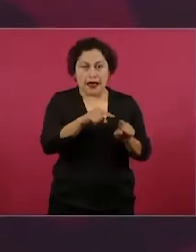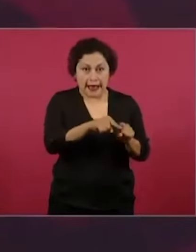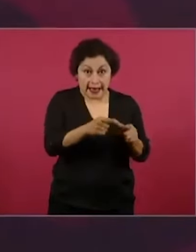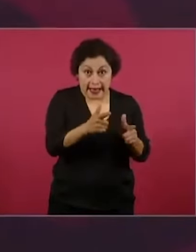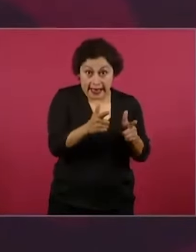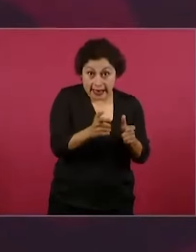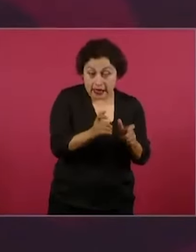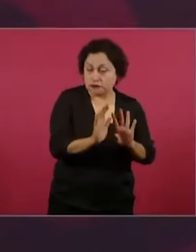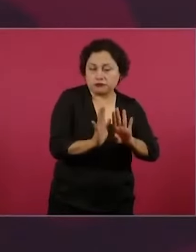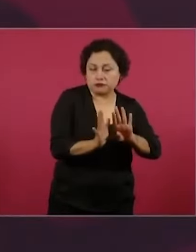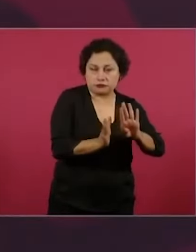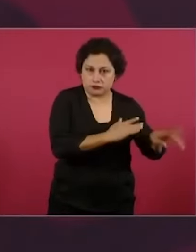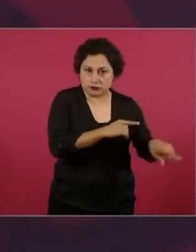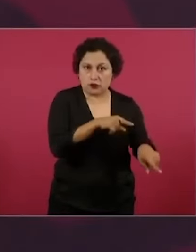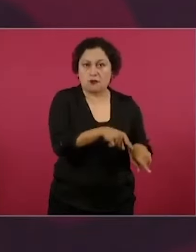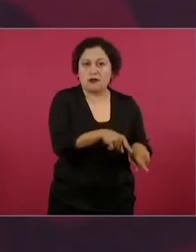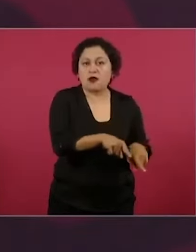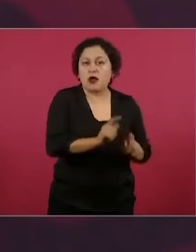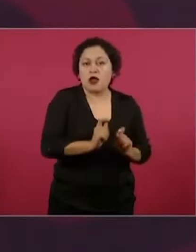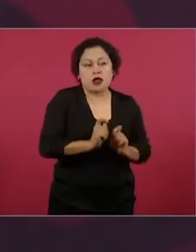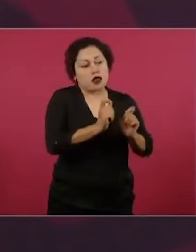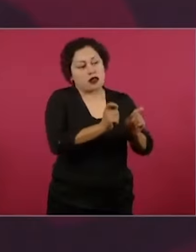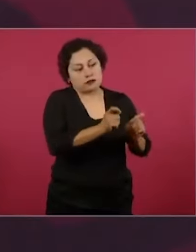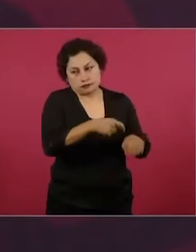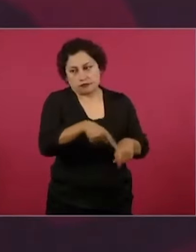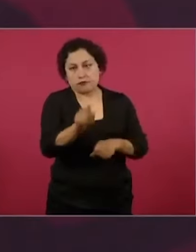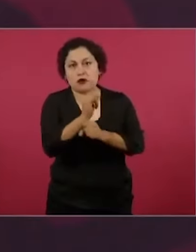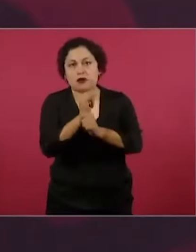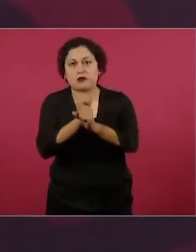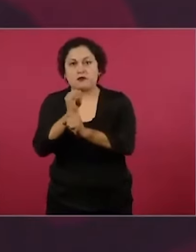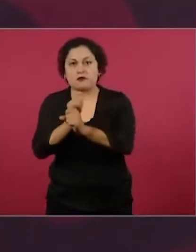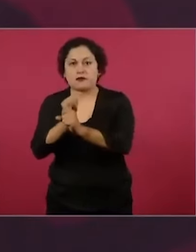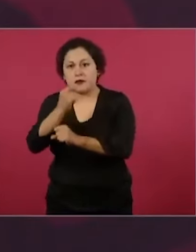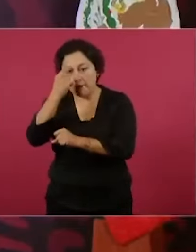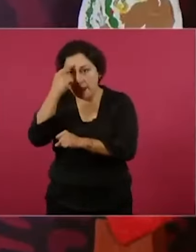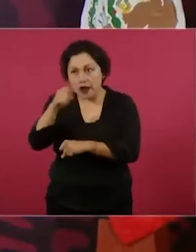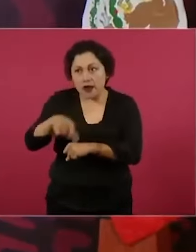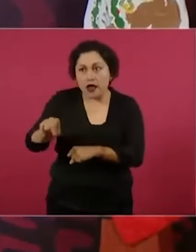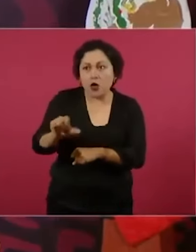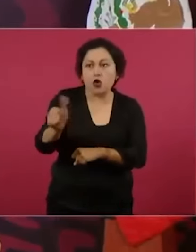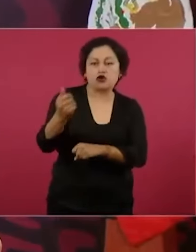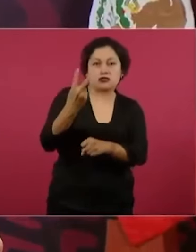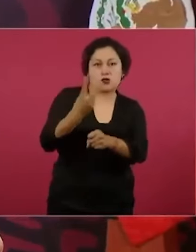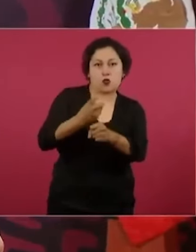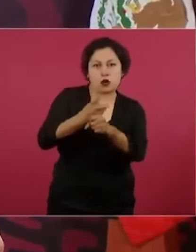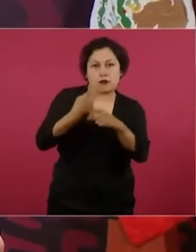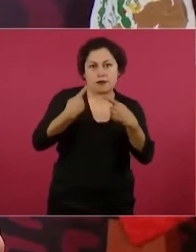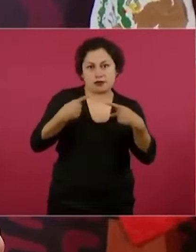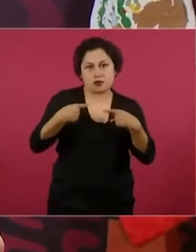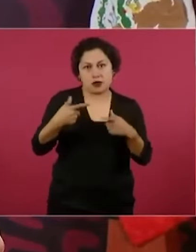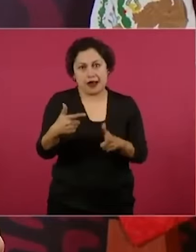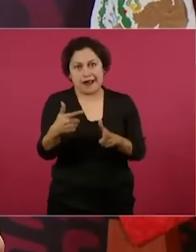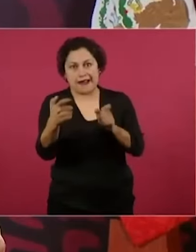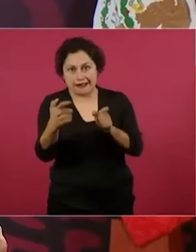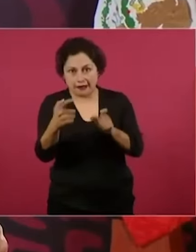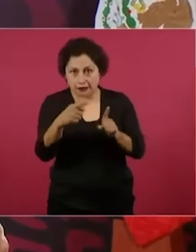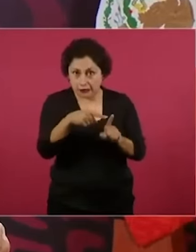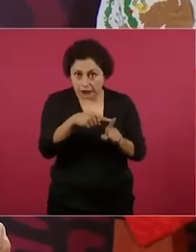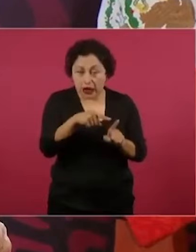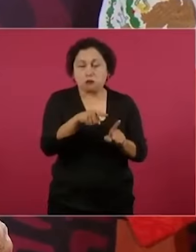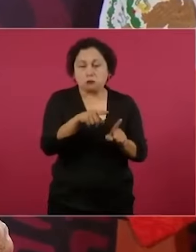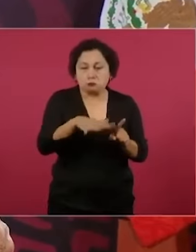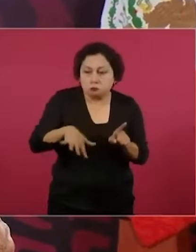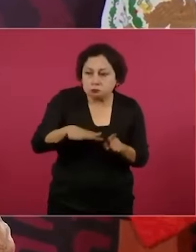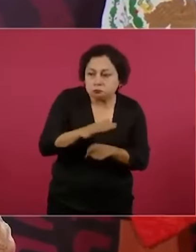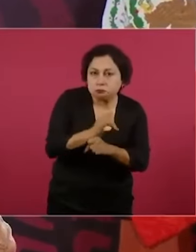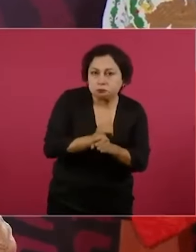no tengo la menor duda de que los dos están coludidos con el cártel de Sinaloa. No tengo la menor duda por la información que he obtenido, por